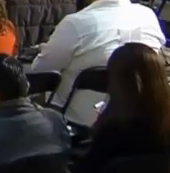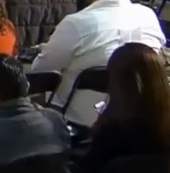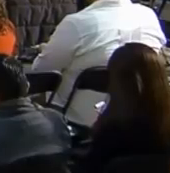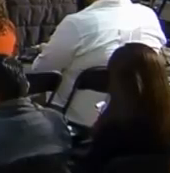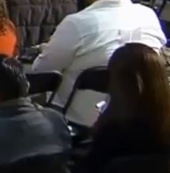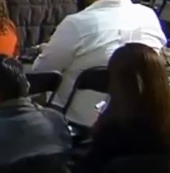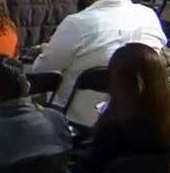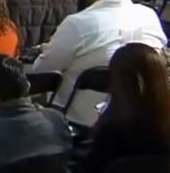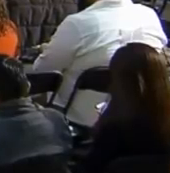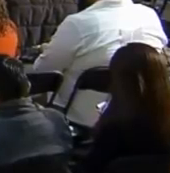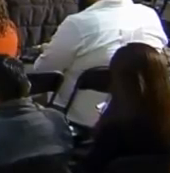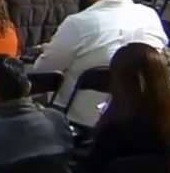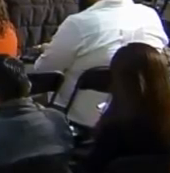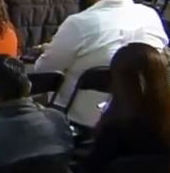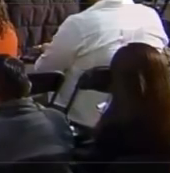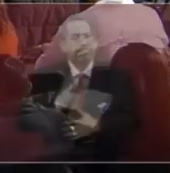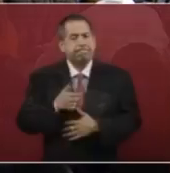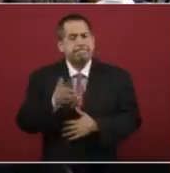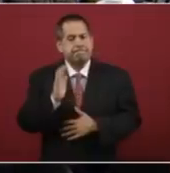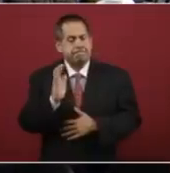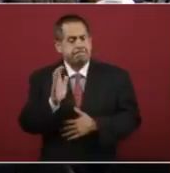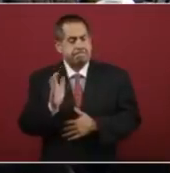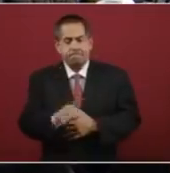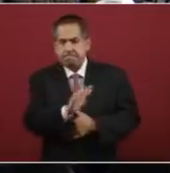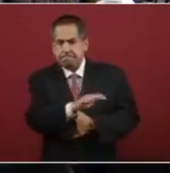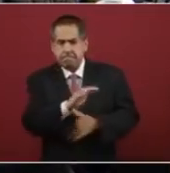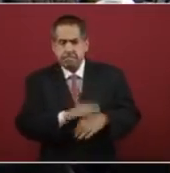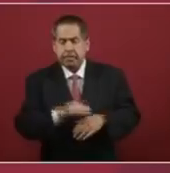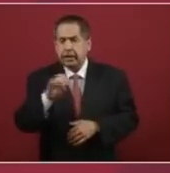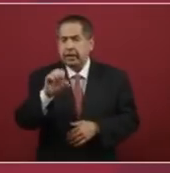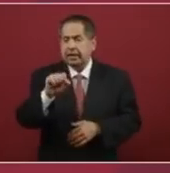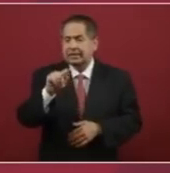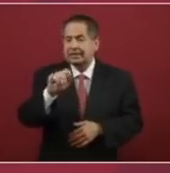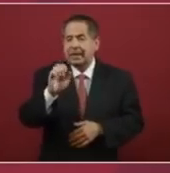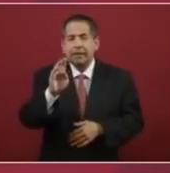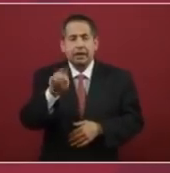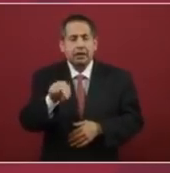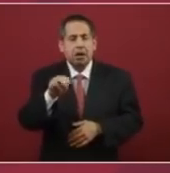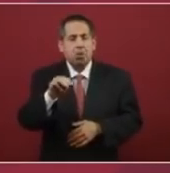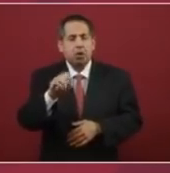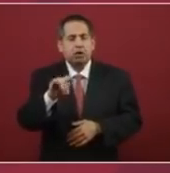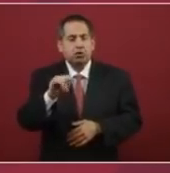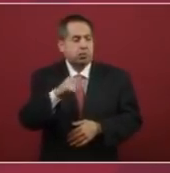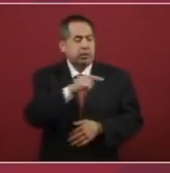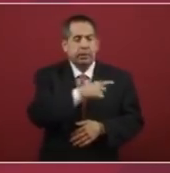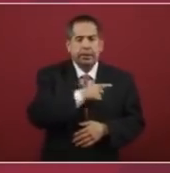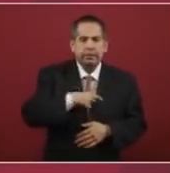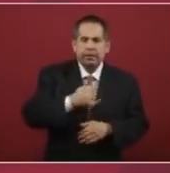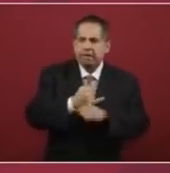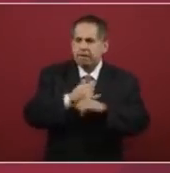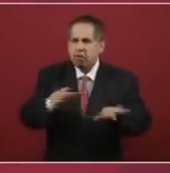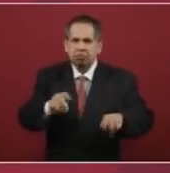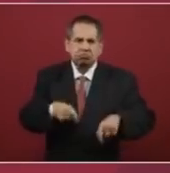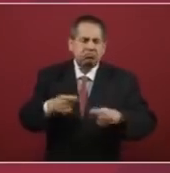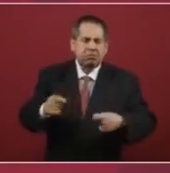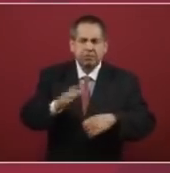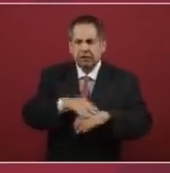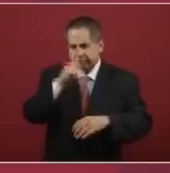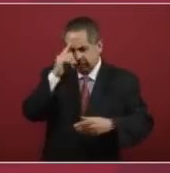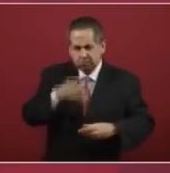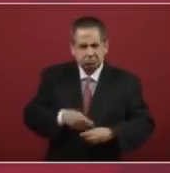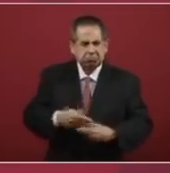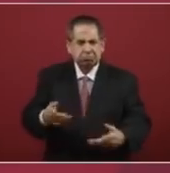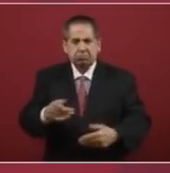que dé toda la información y todas las facilidades a